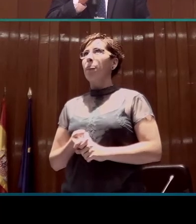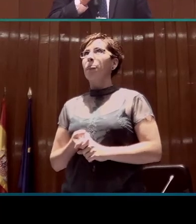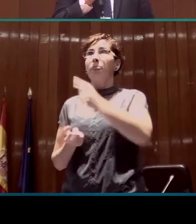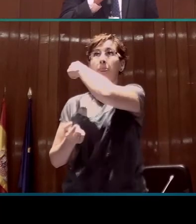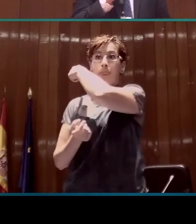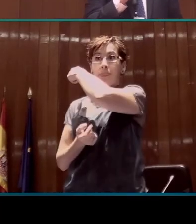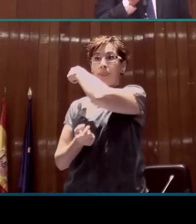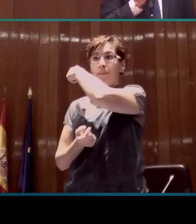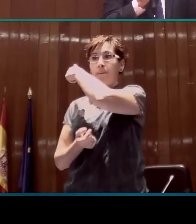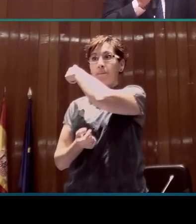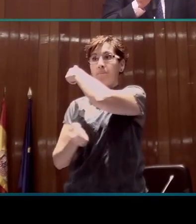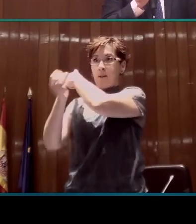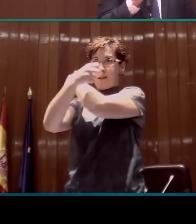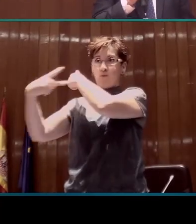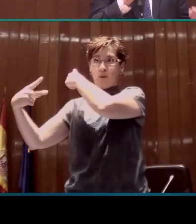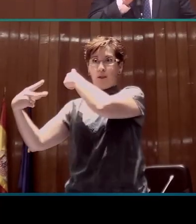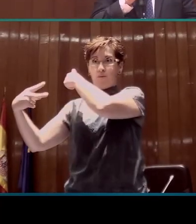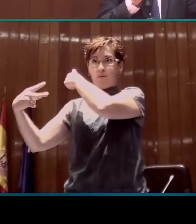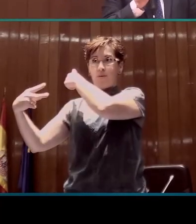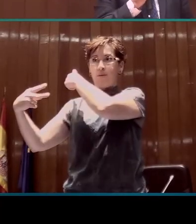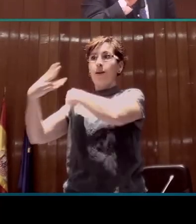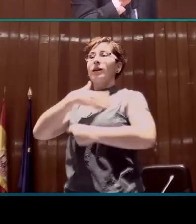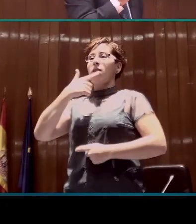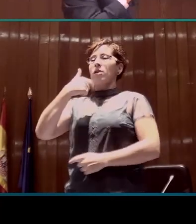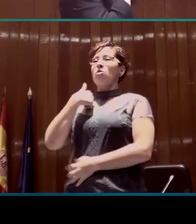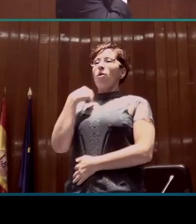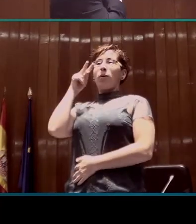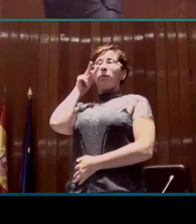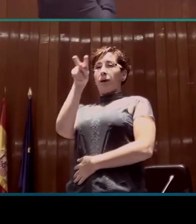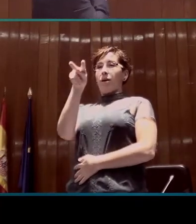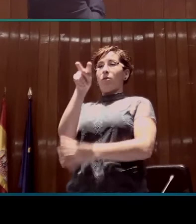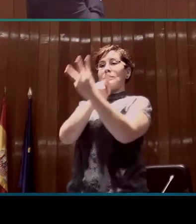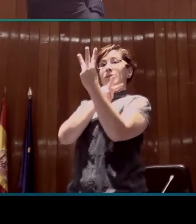tenemos el resultado. Cuando uno ve este